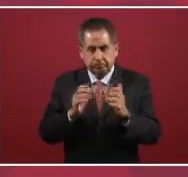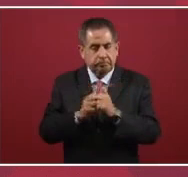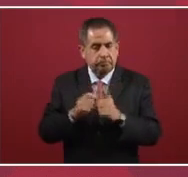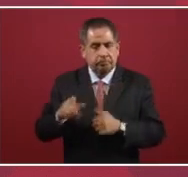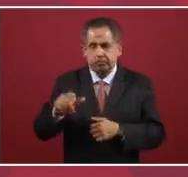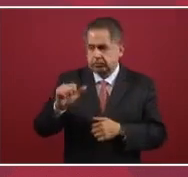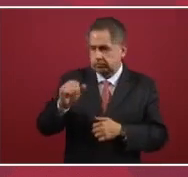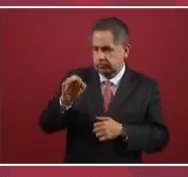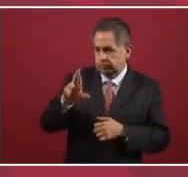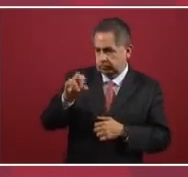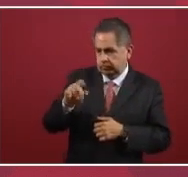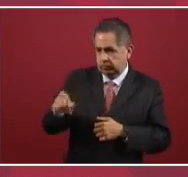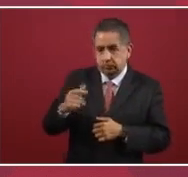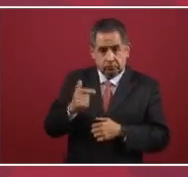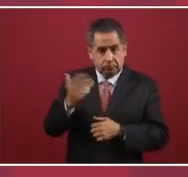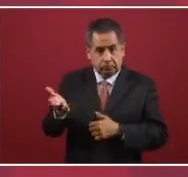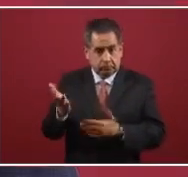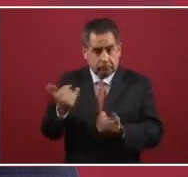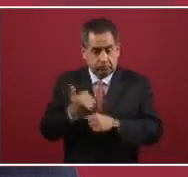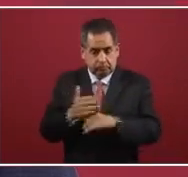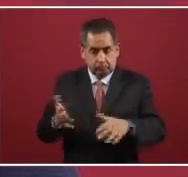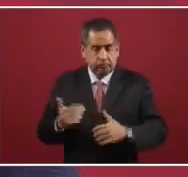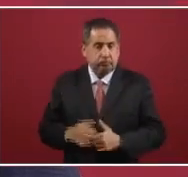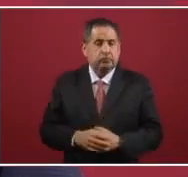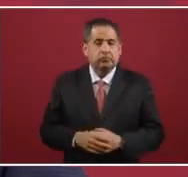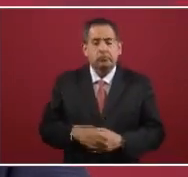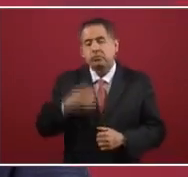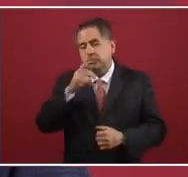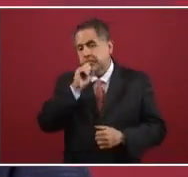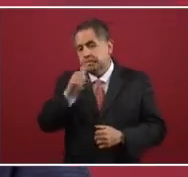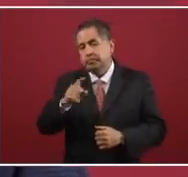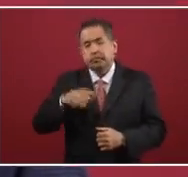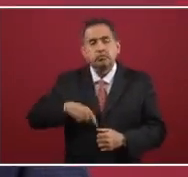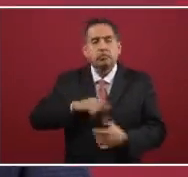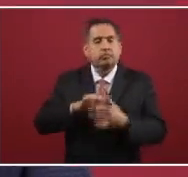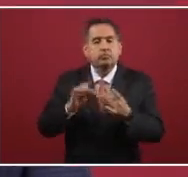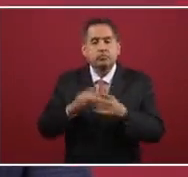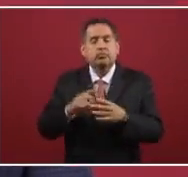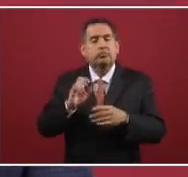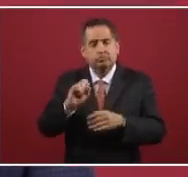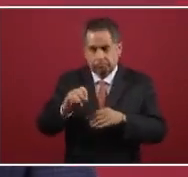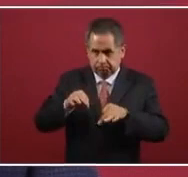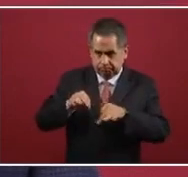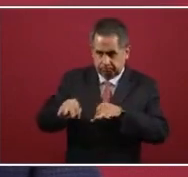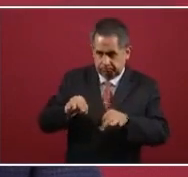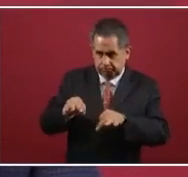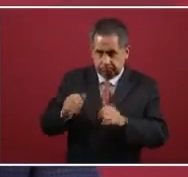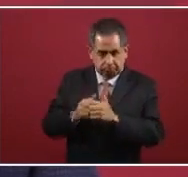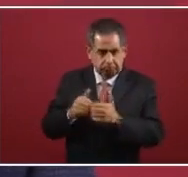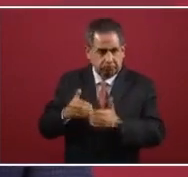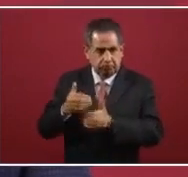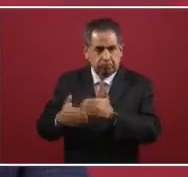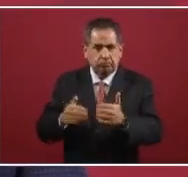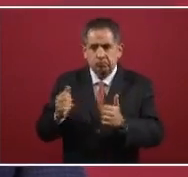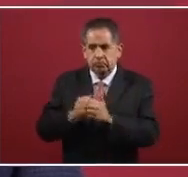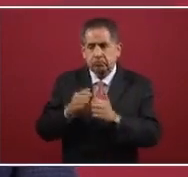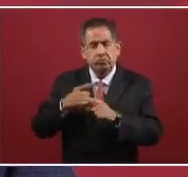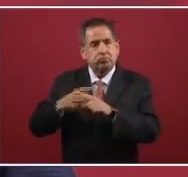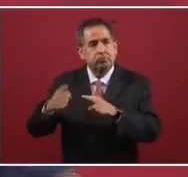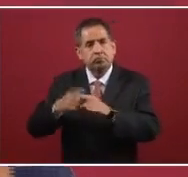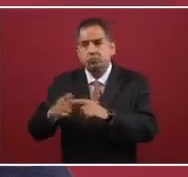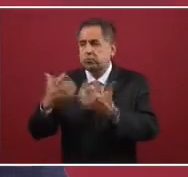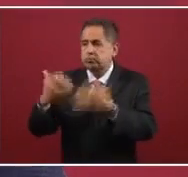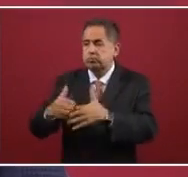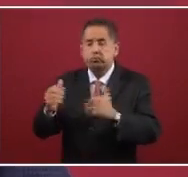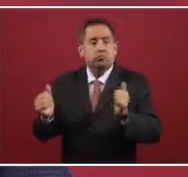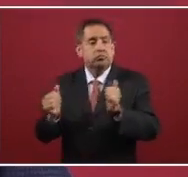la Afore y pedir información. Pero además no solo eso, sí estamos trabajando con remesadoras y desde hace tiempo también